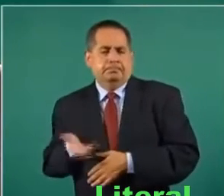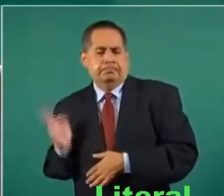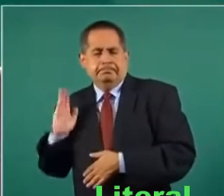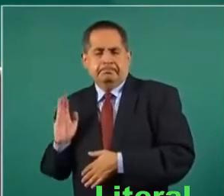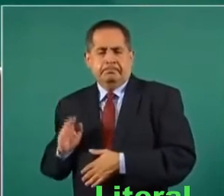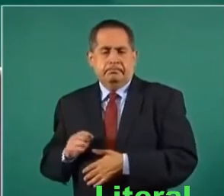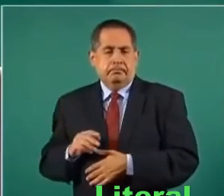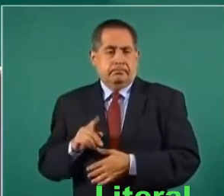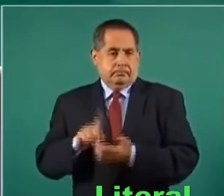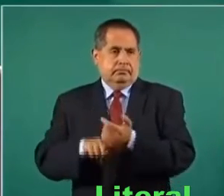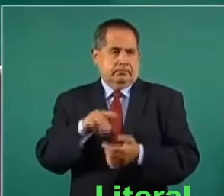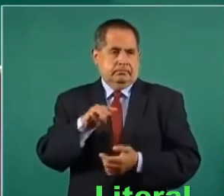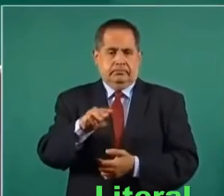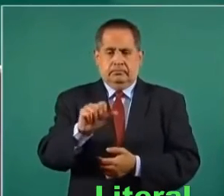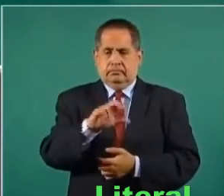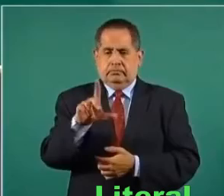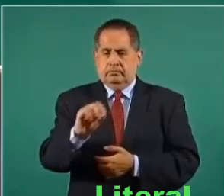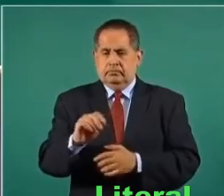en marzo.